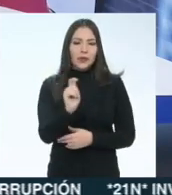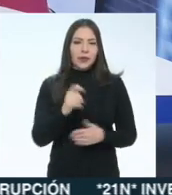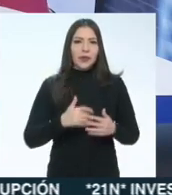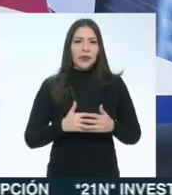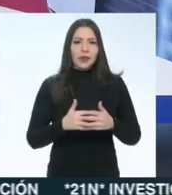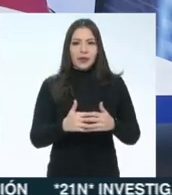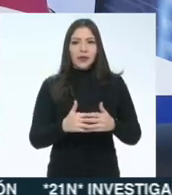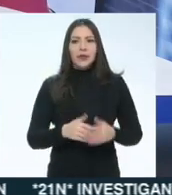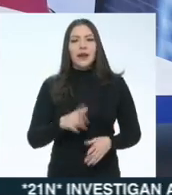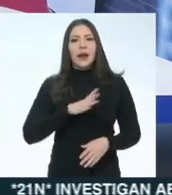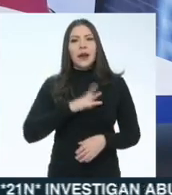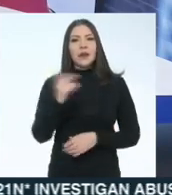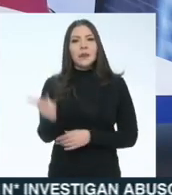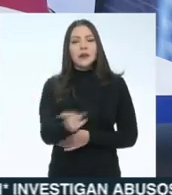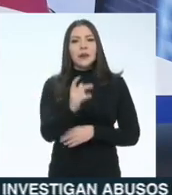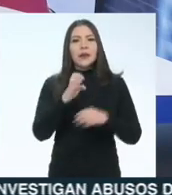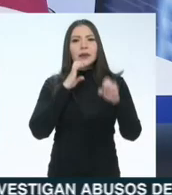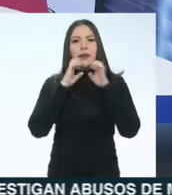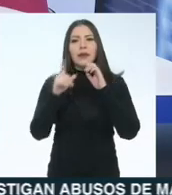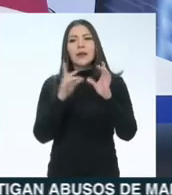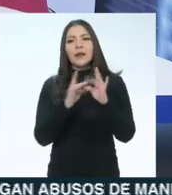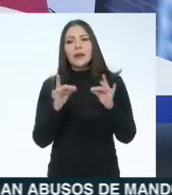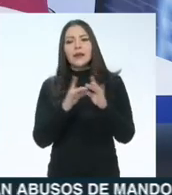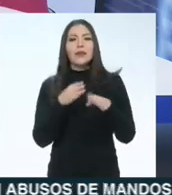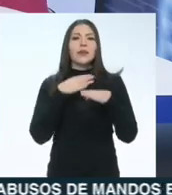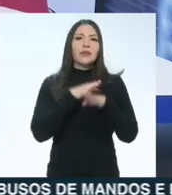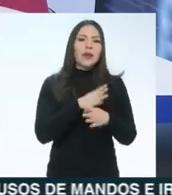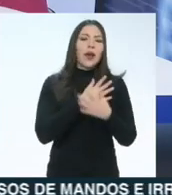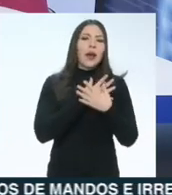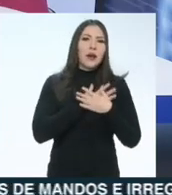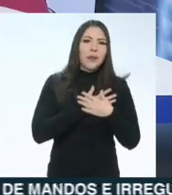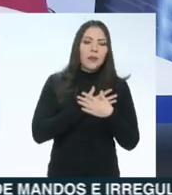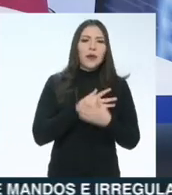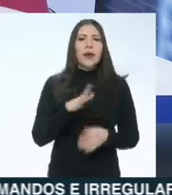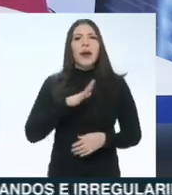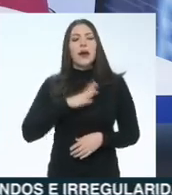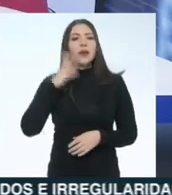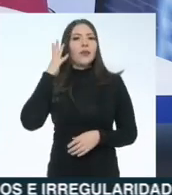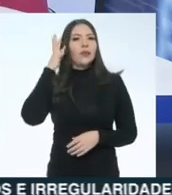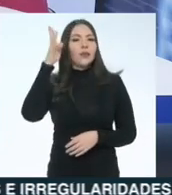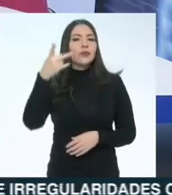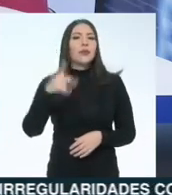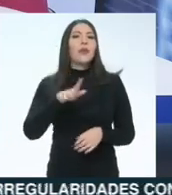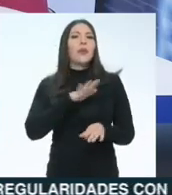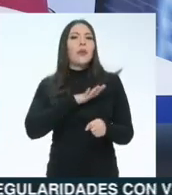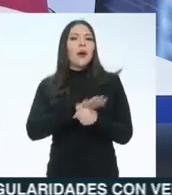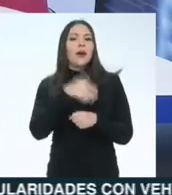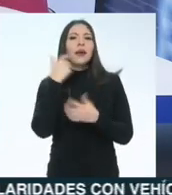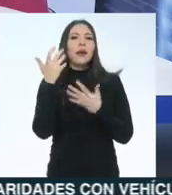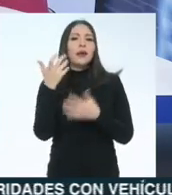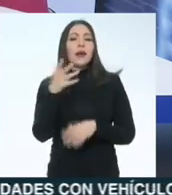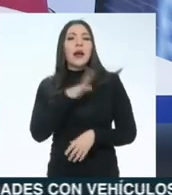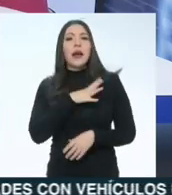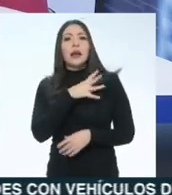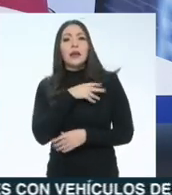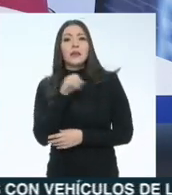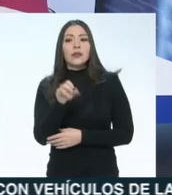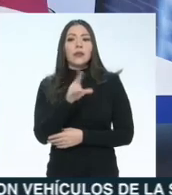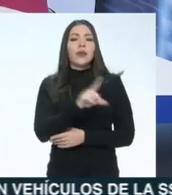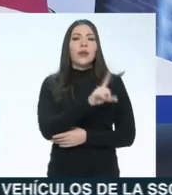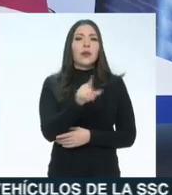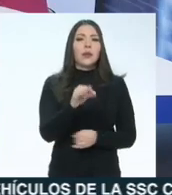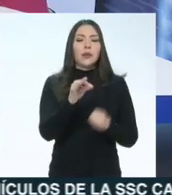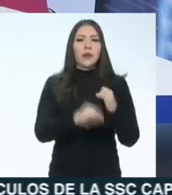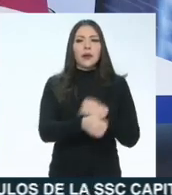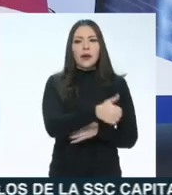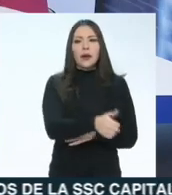el Chicharito, y empezaron a platicar sobre el amor, sobre si tenían proyectos en la vida, que si querían tener hijos, y al final cada uno le